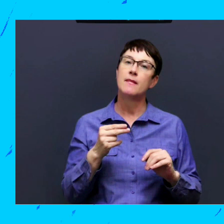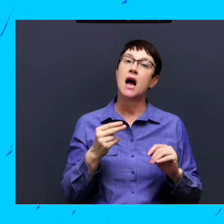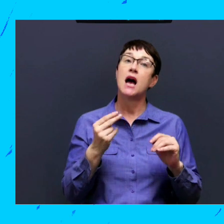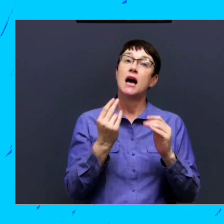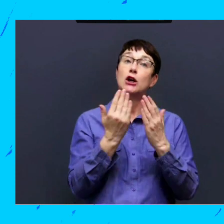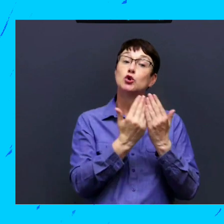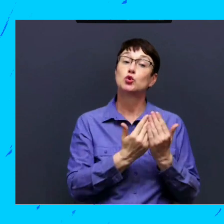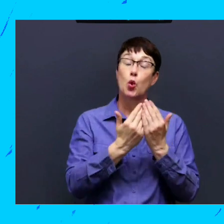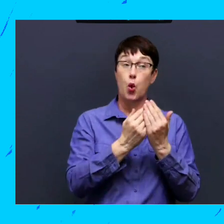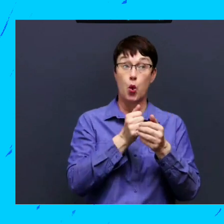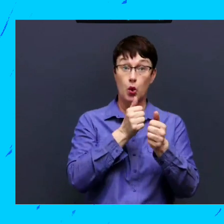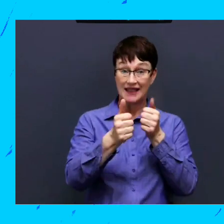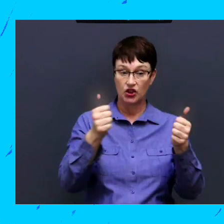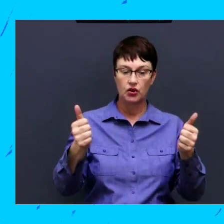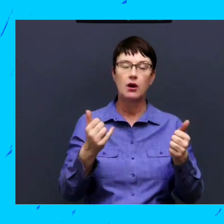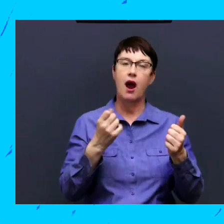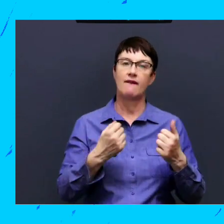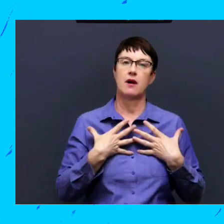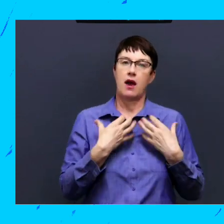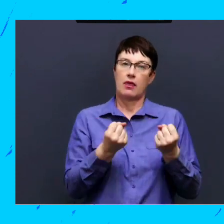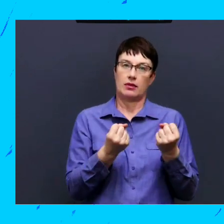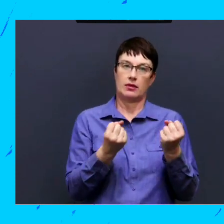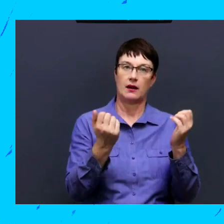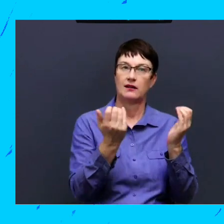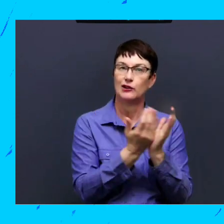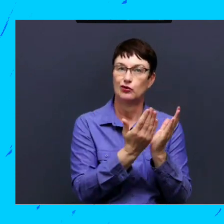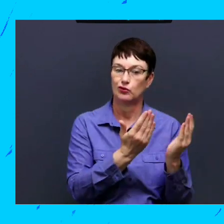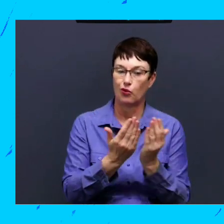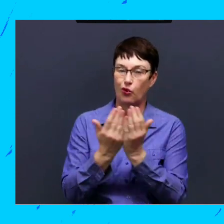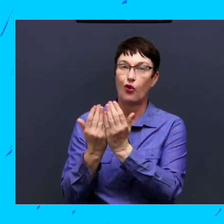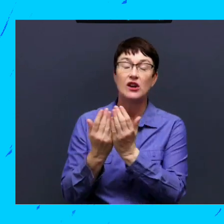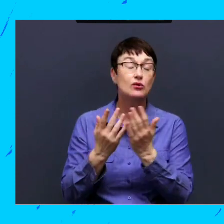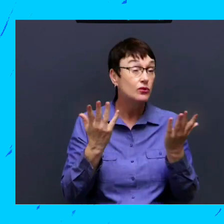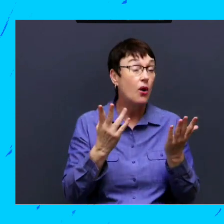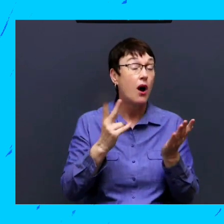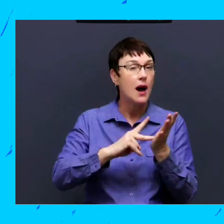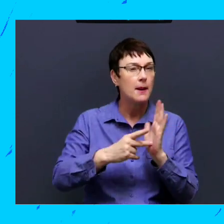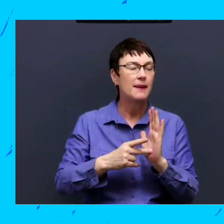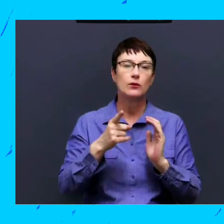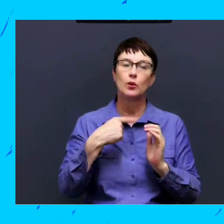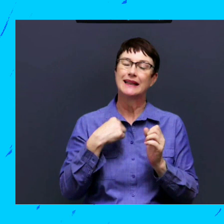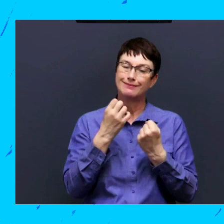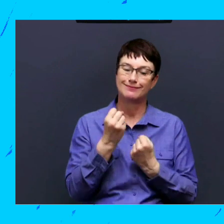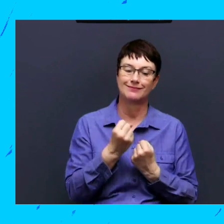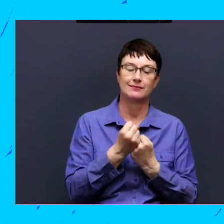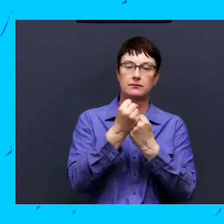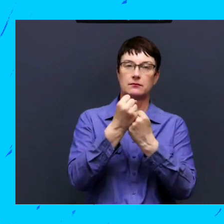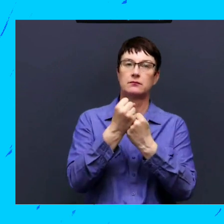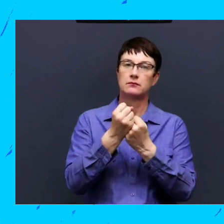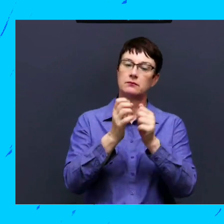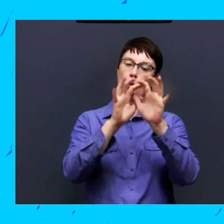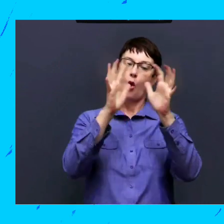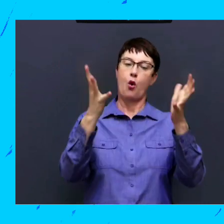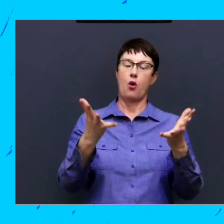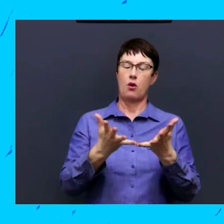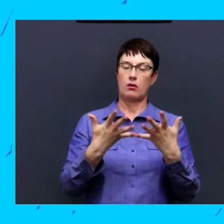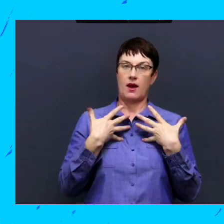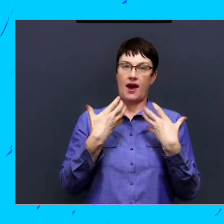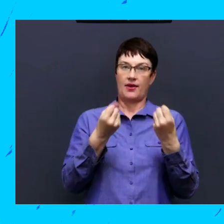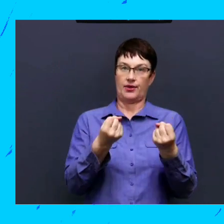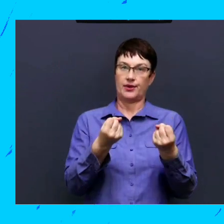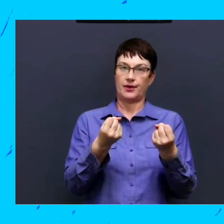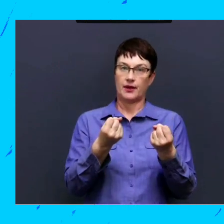están disponibles con relación a la calidad de atención y también la cobertura universal de